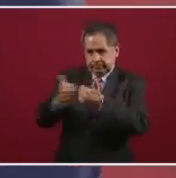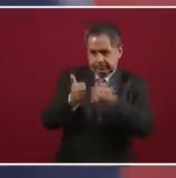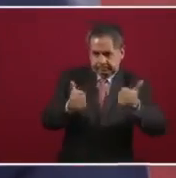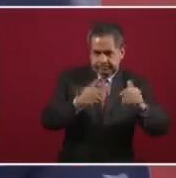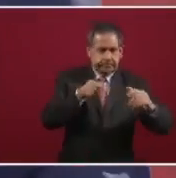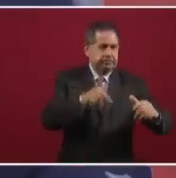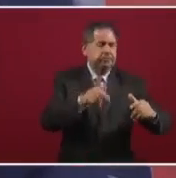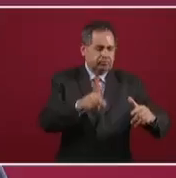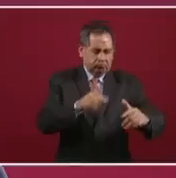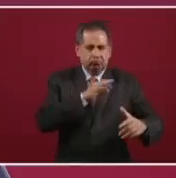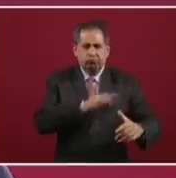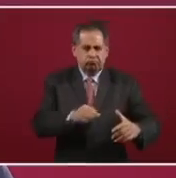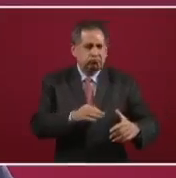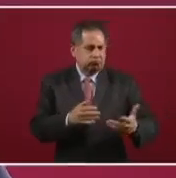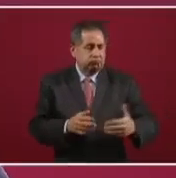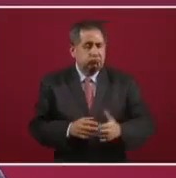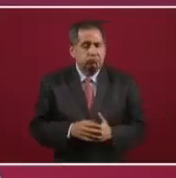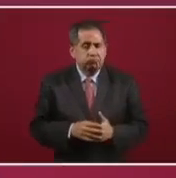pueden